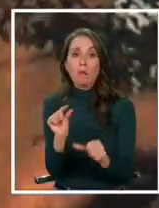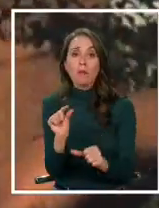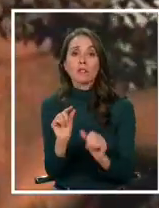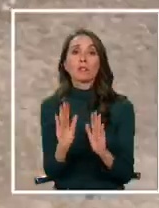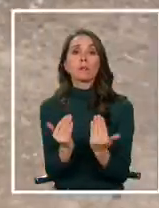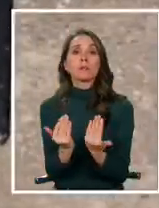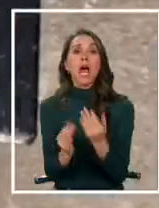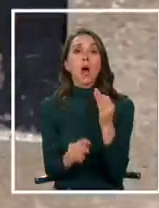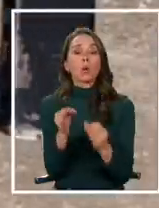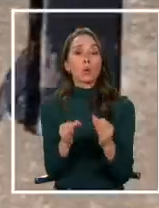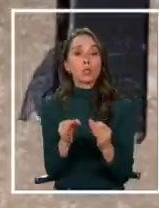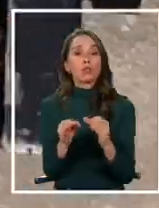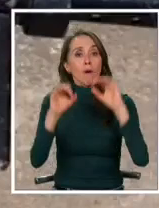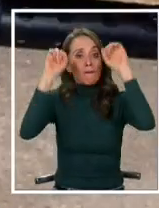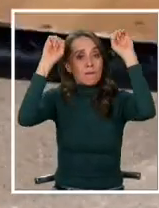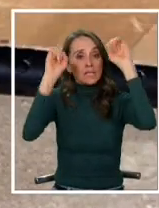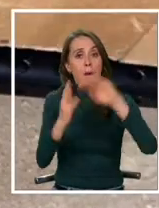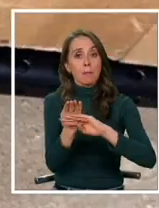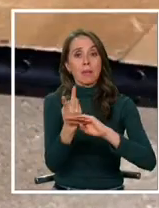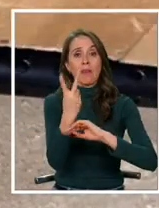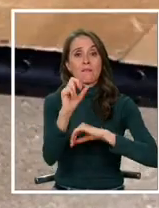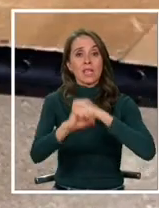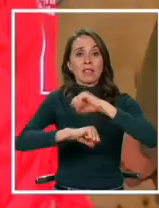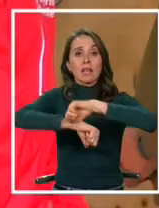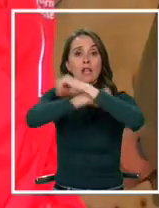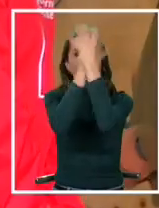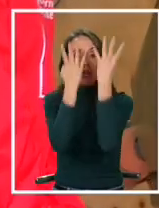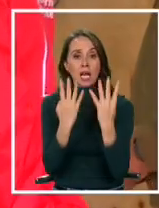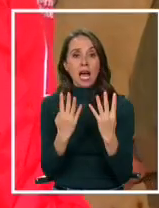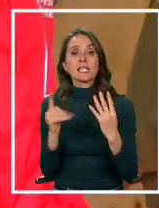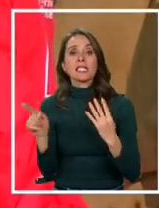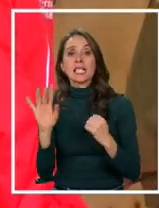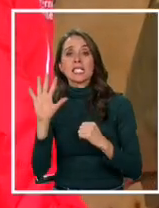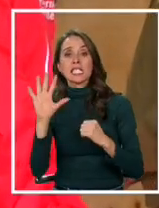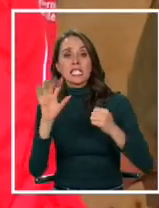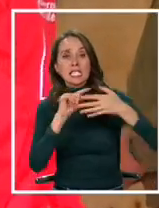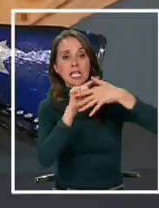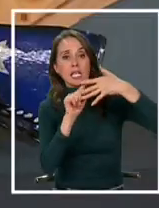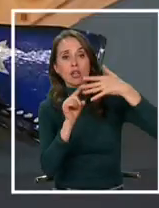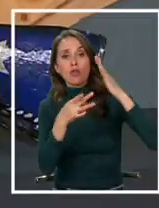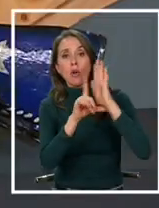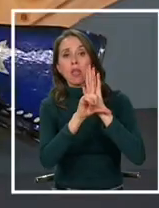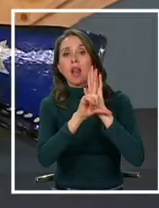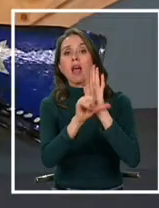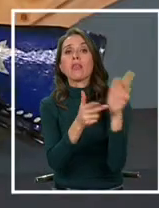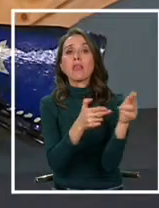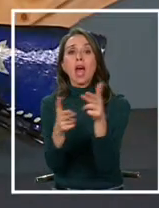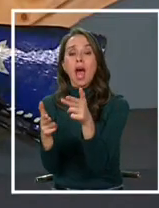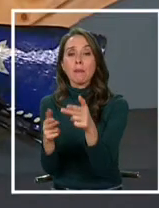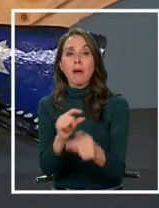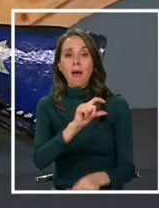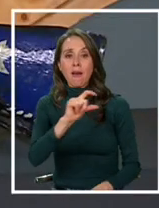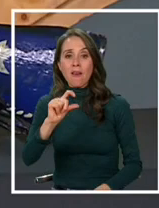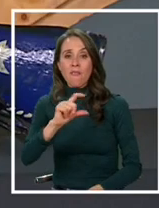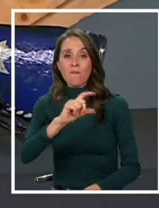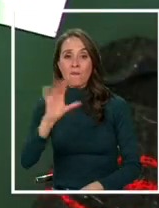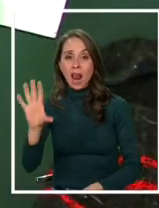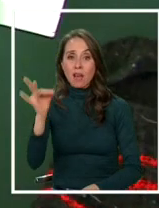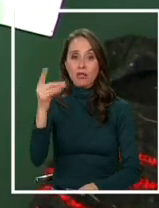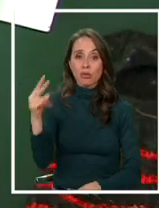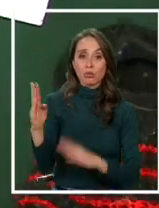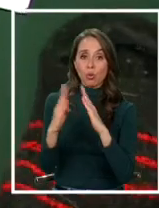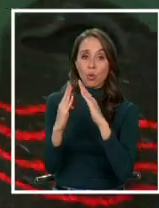juicio la fiscalía solicitó 20 años de cárcel por cinco delitos ligados a la ley de armas las municiones encontradas en su